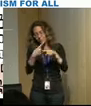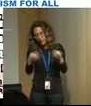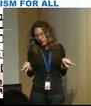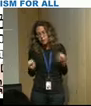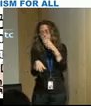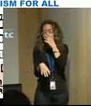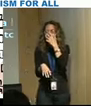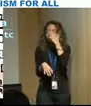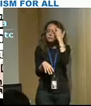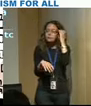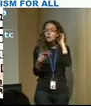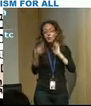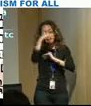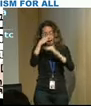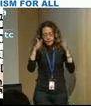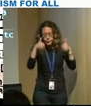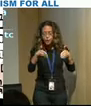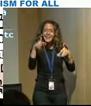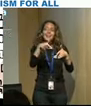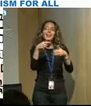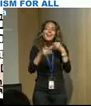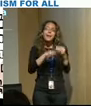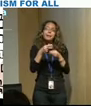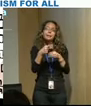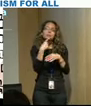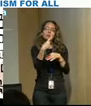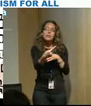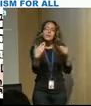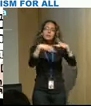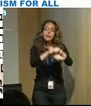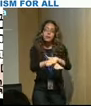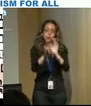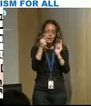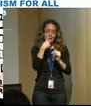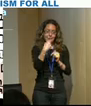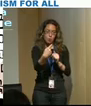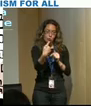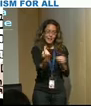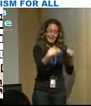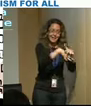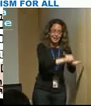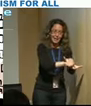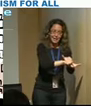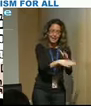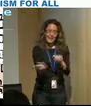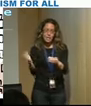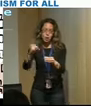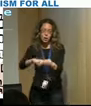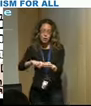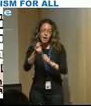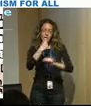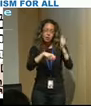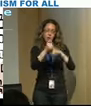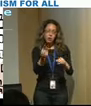que hacen es integrador. Digo, porque una cosa es integrar y otra cosa es incluir. Es difícil que una asociación